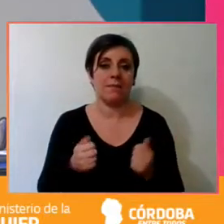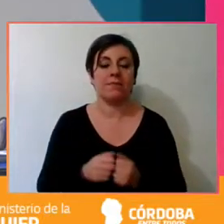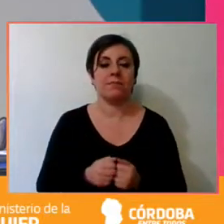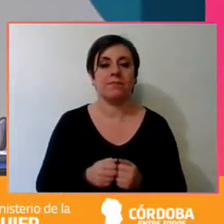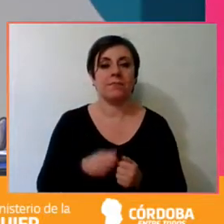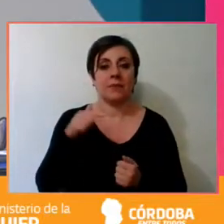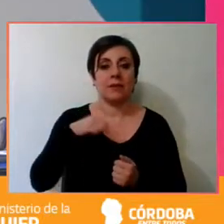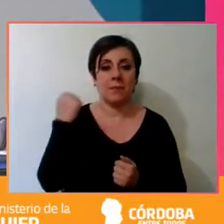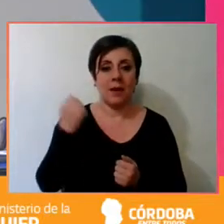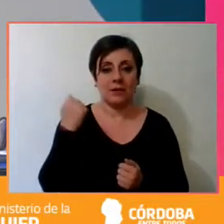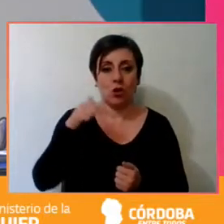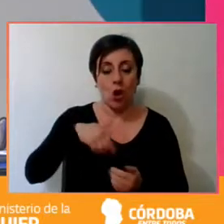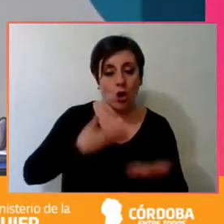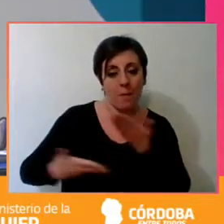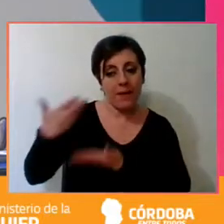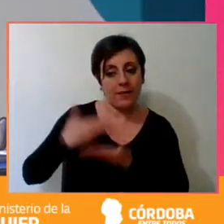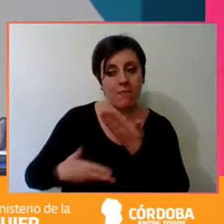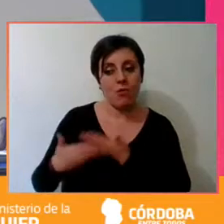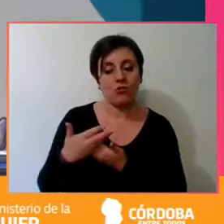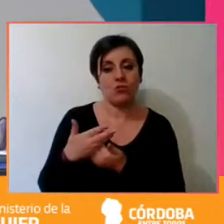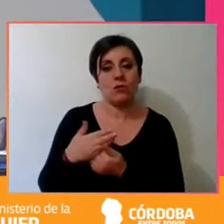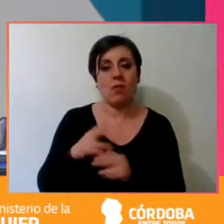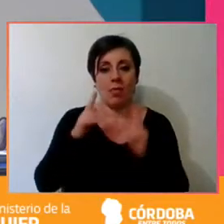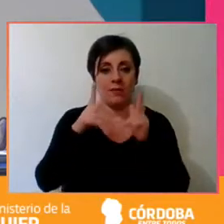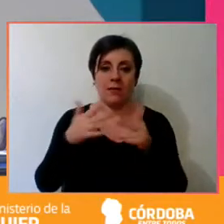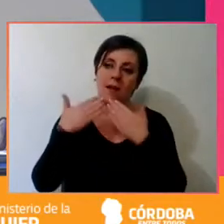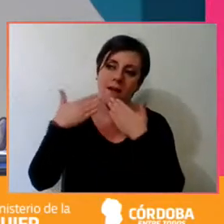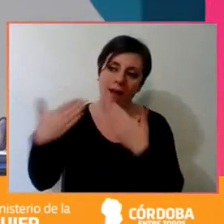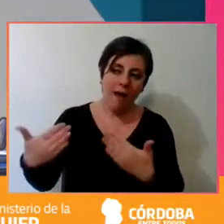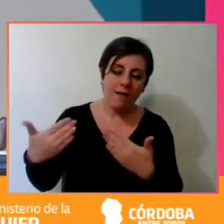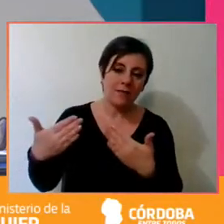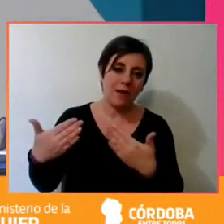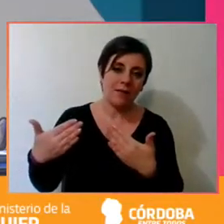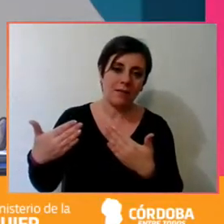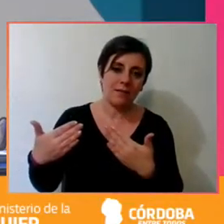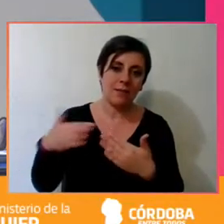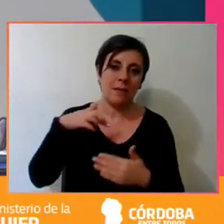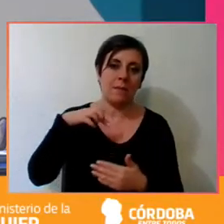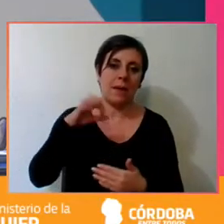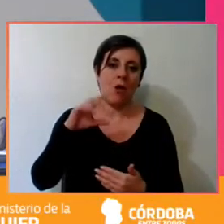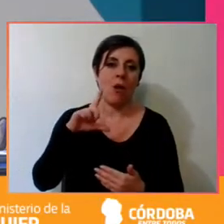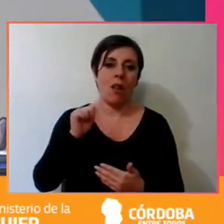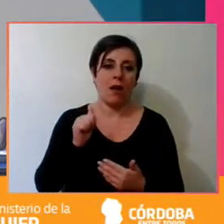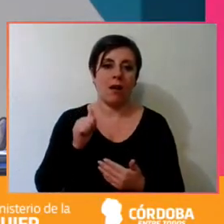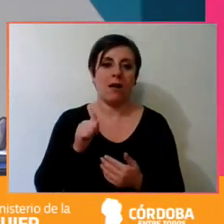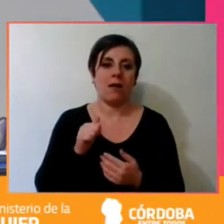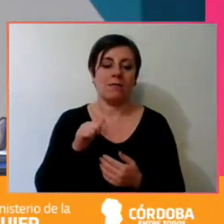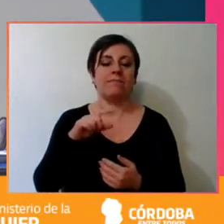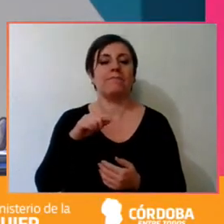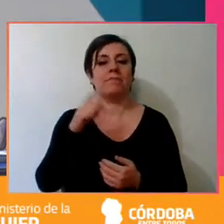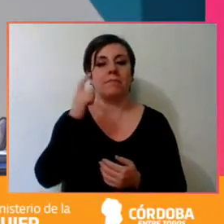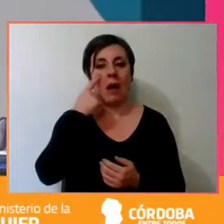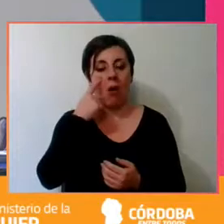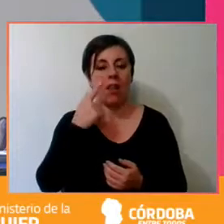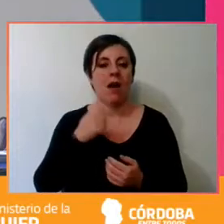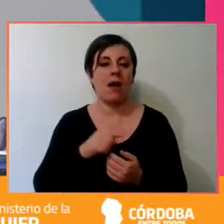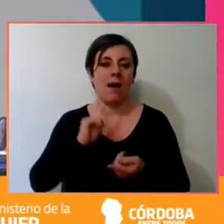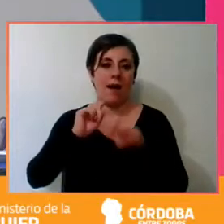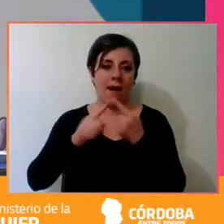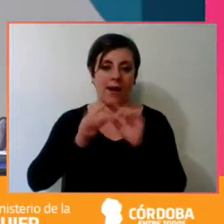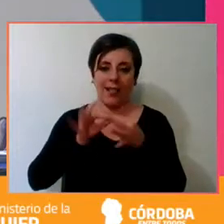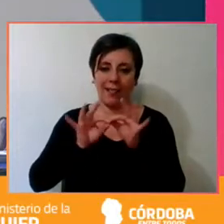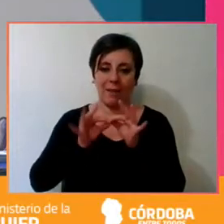hemos compartido hoy. Decirles y agradecerle a Paola Caraccioli, que es la intérprete de